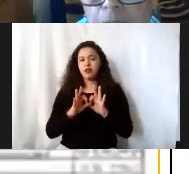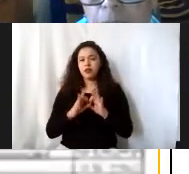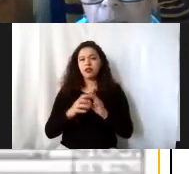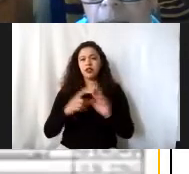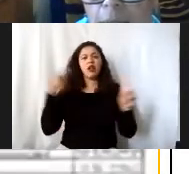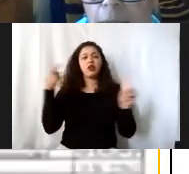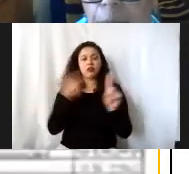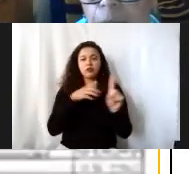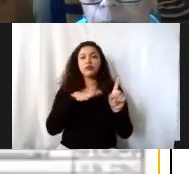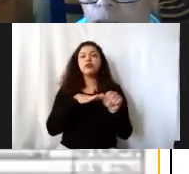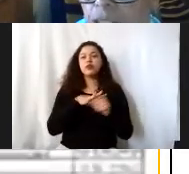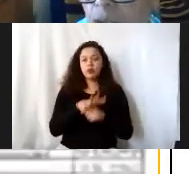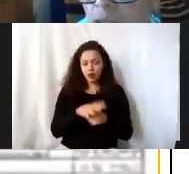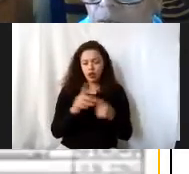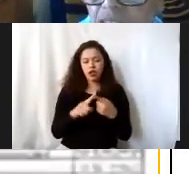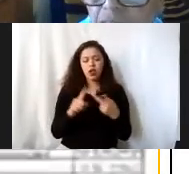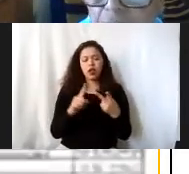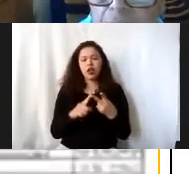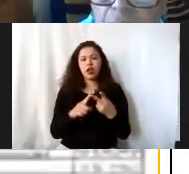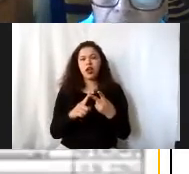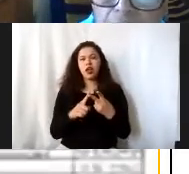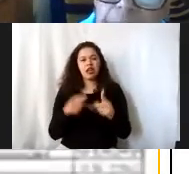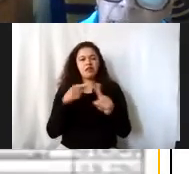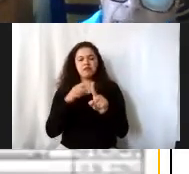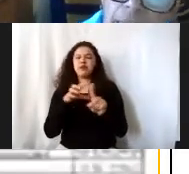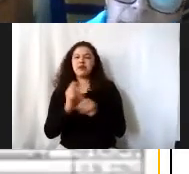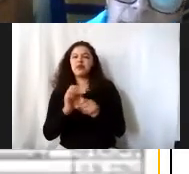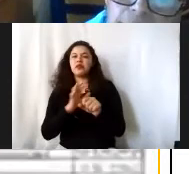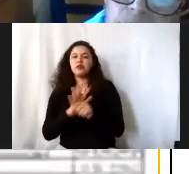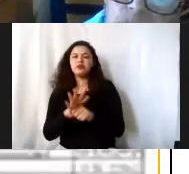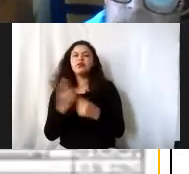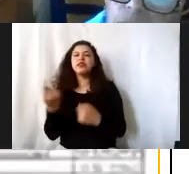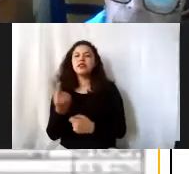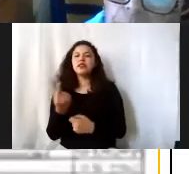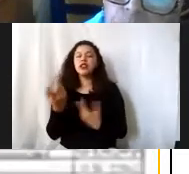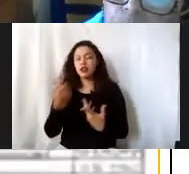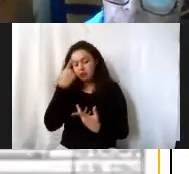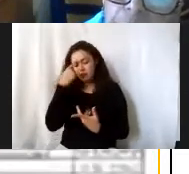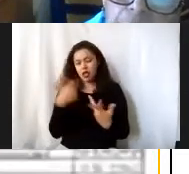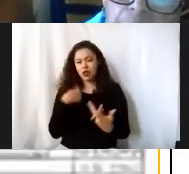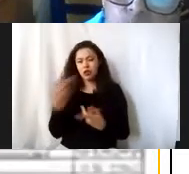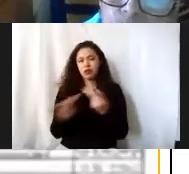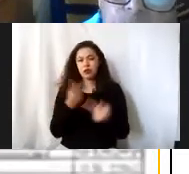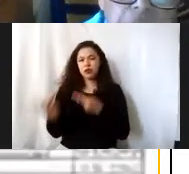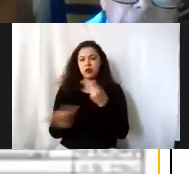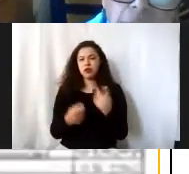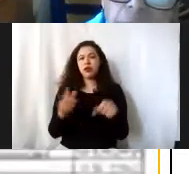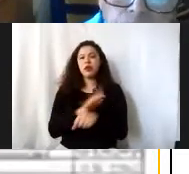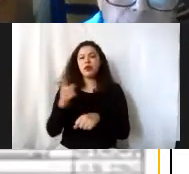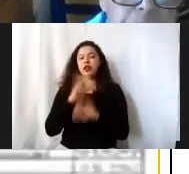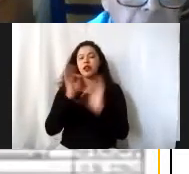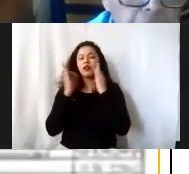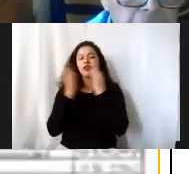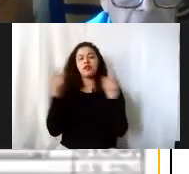cuál es el propósito, la finalidad de hacer este estudio de manera muy concreta,